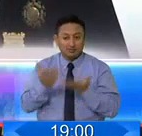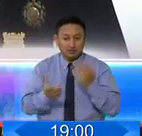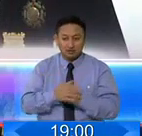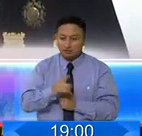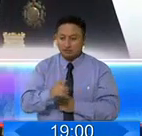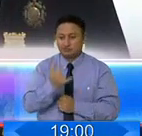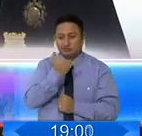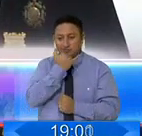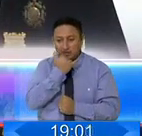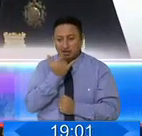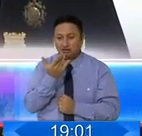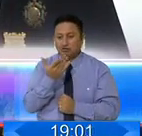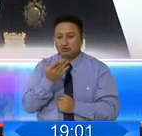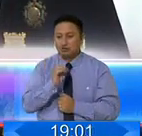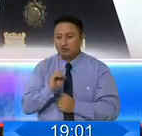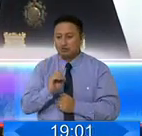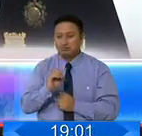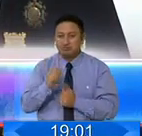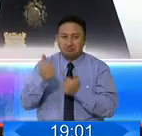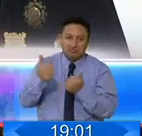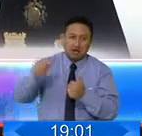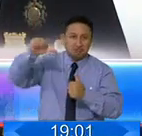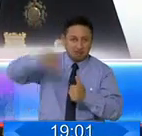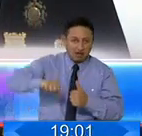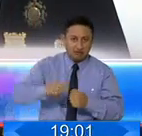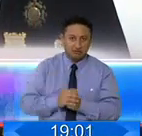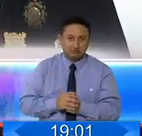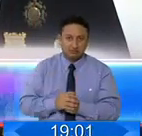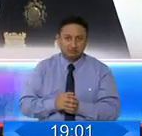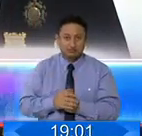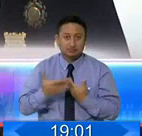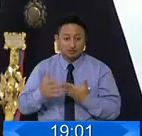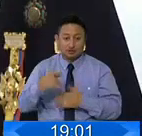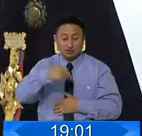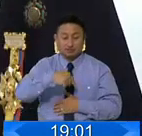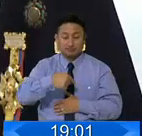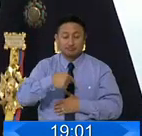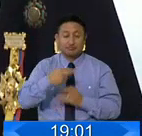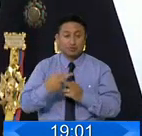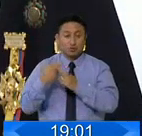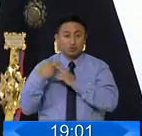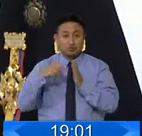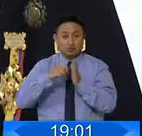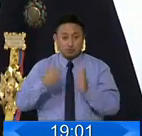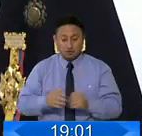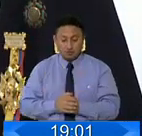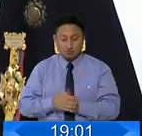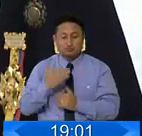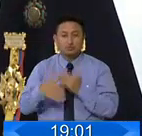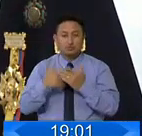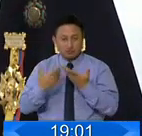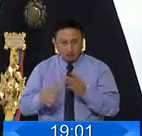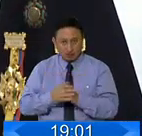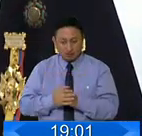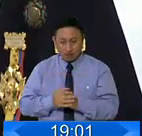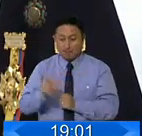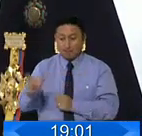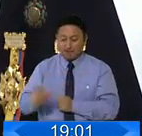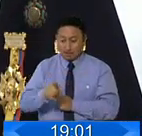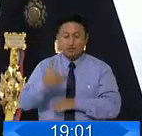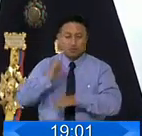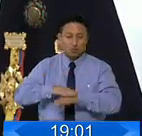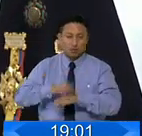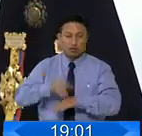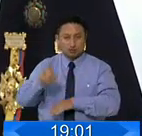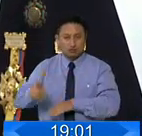el óptimo, obviamente la Procuraduría establecerá las responsabilidades